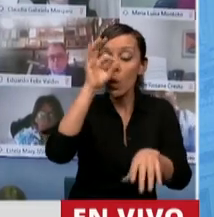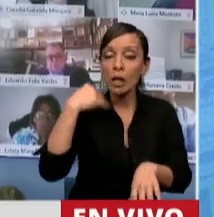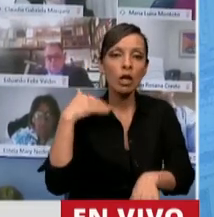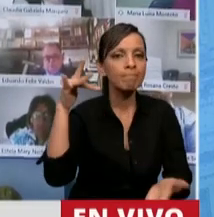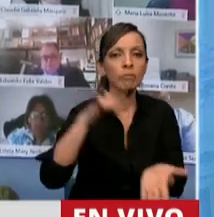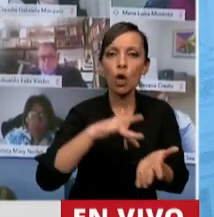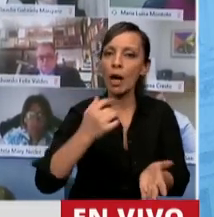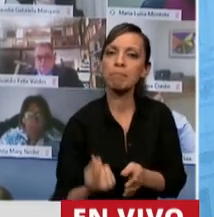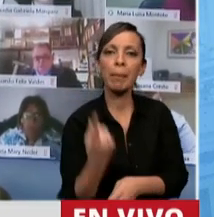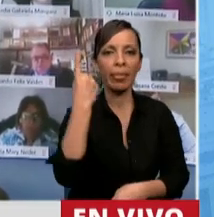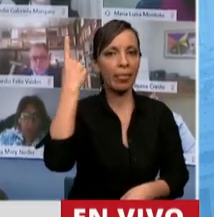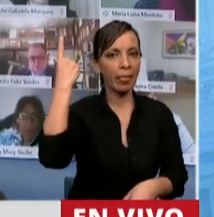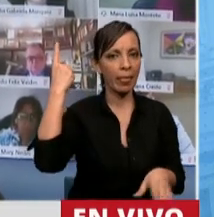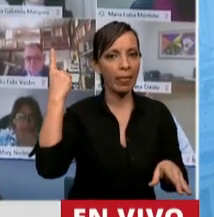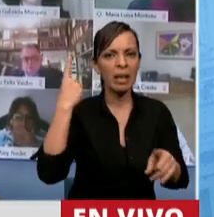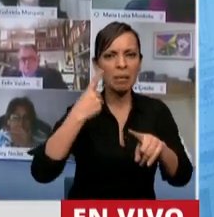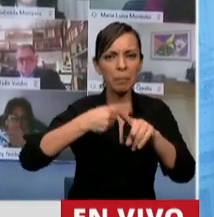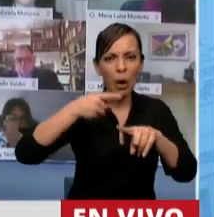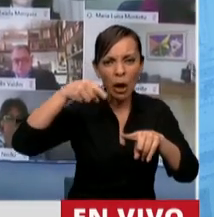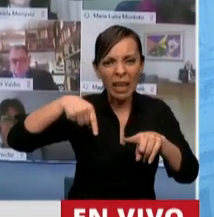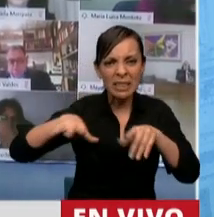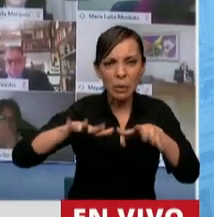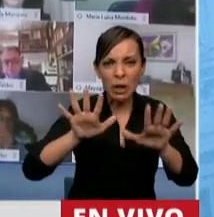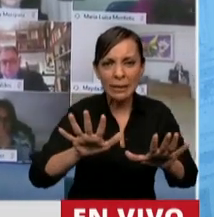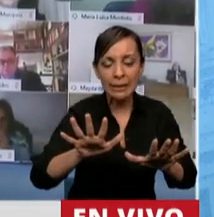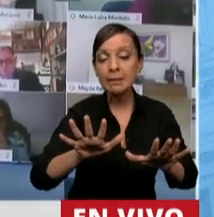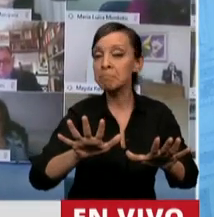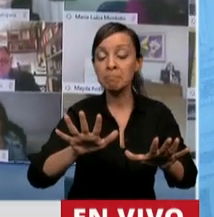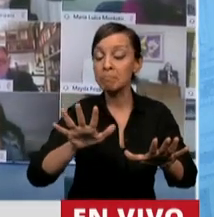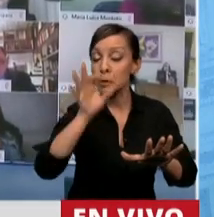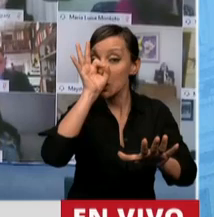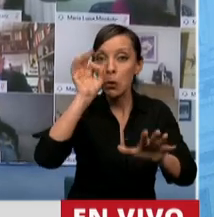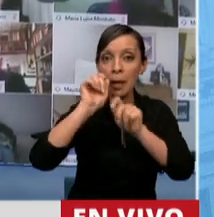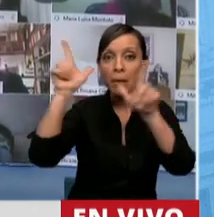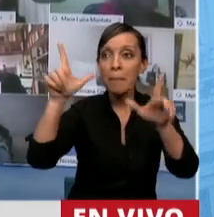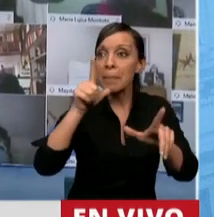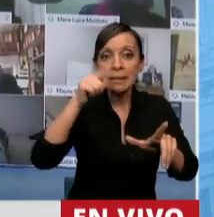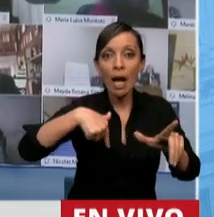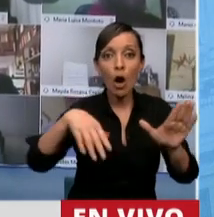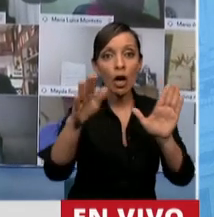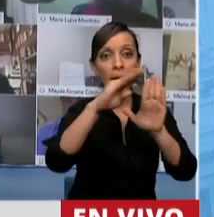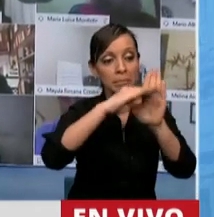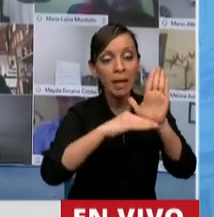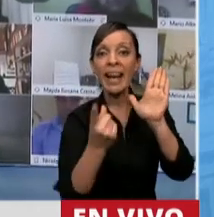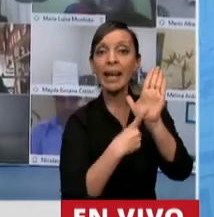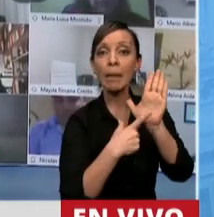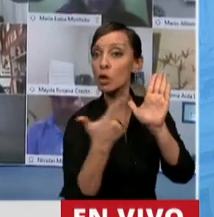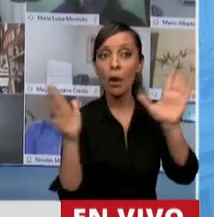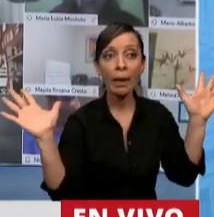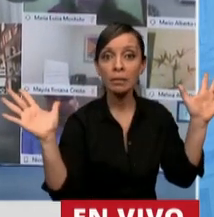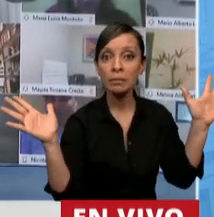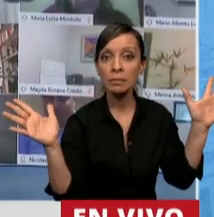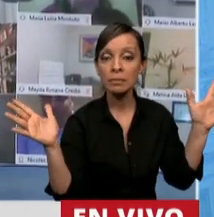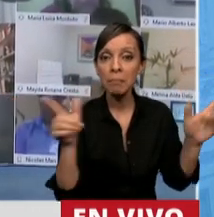de privilegio por una situación como esta, porque hoy pareciera que no hay reglas en la Cámara de Diputados, pero